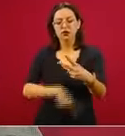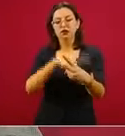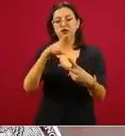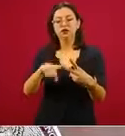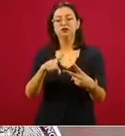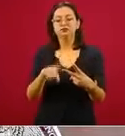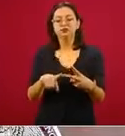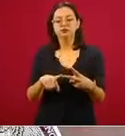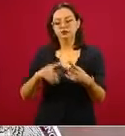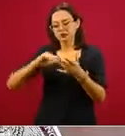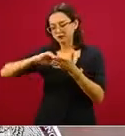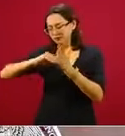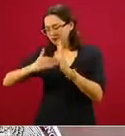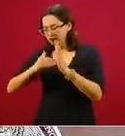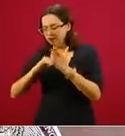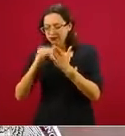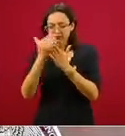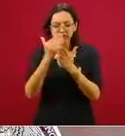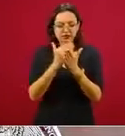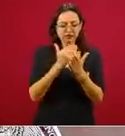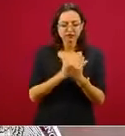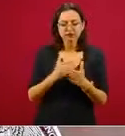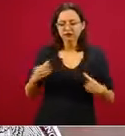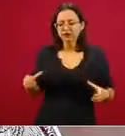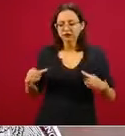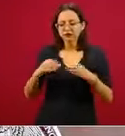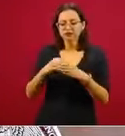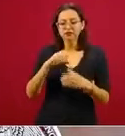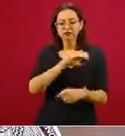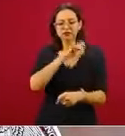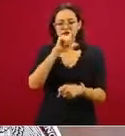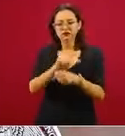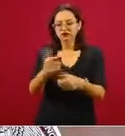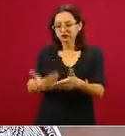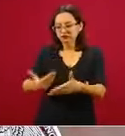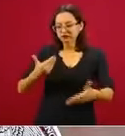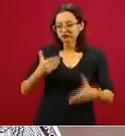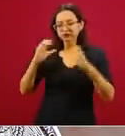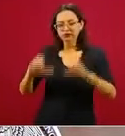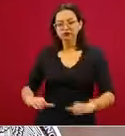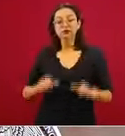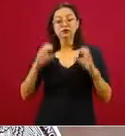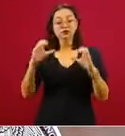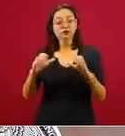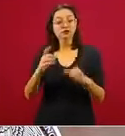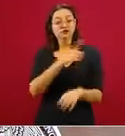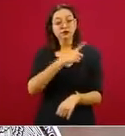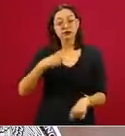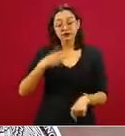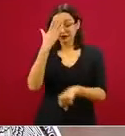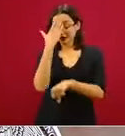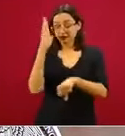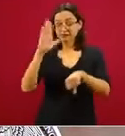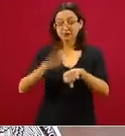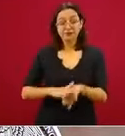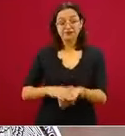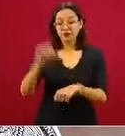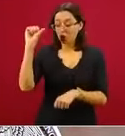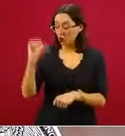la estrategia de brigadas especiales en la prevención, eso que no debemos olvidar hoy y